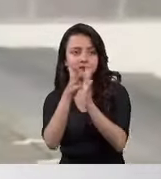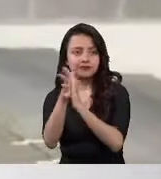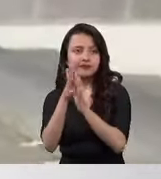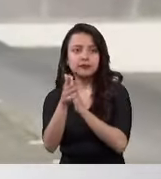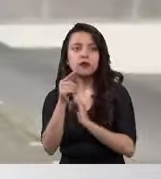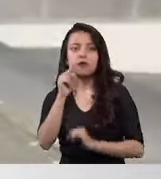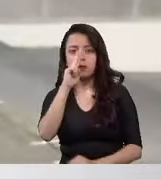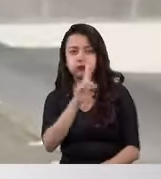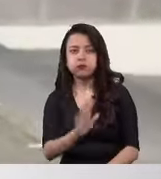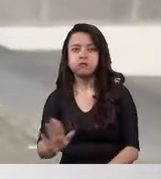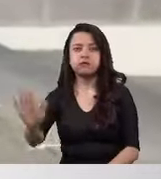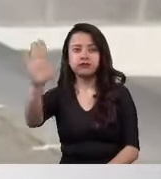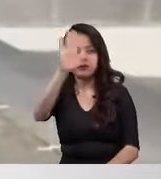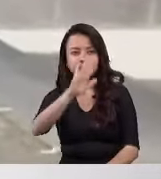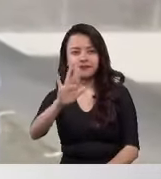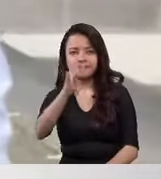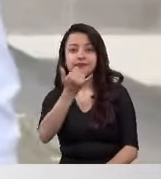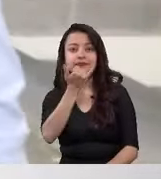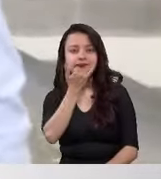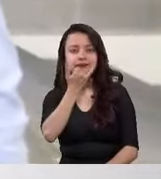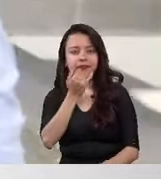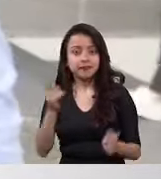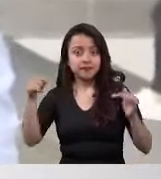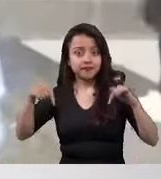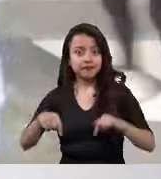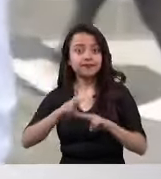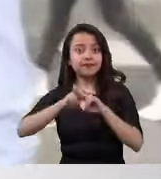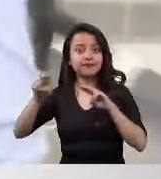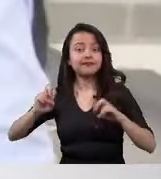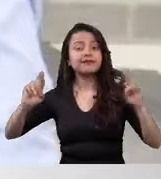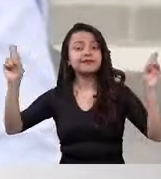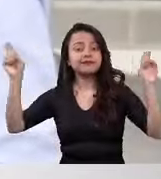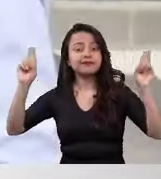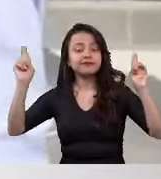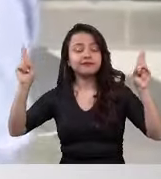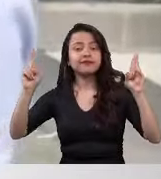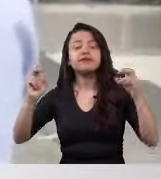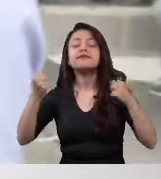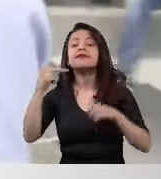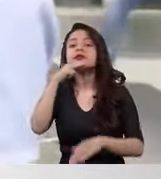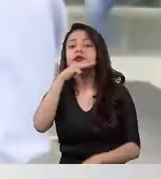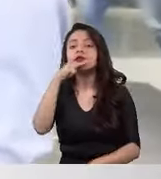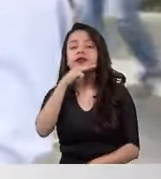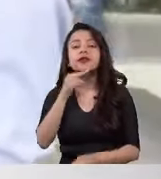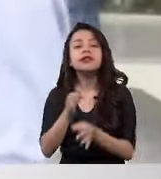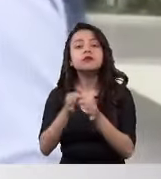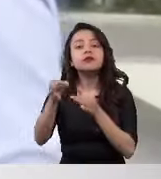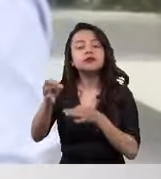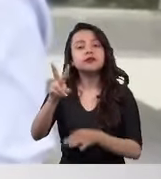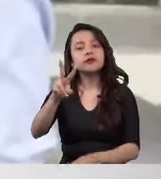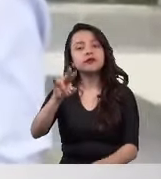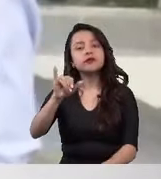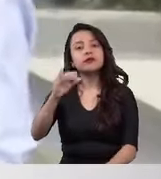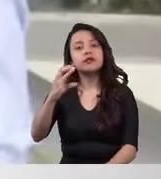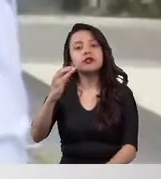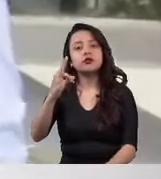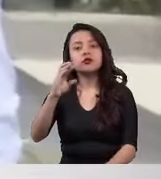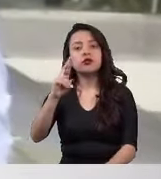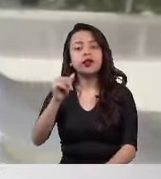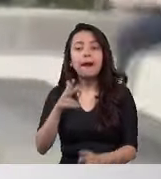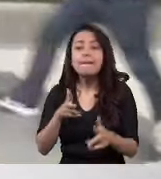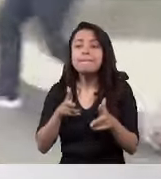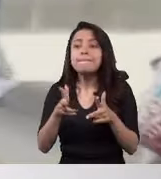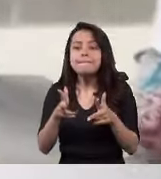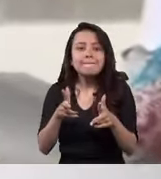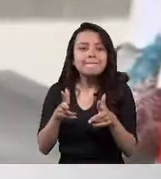el país sobre lo que está pasando, y en este departamento en este momento hay alerta roja en el municipio de Victoria. Está incomunicado por las lluvias,